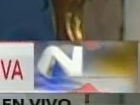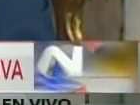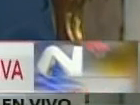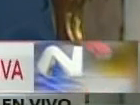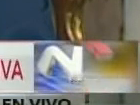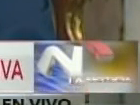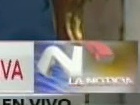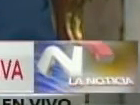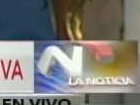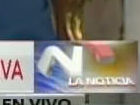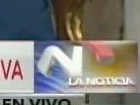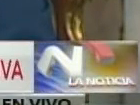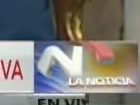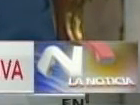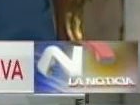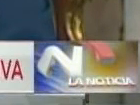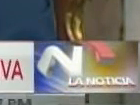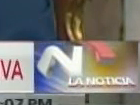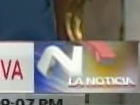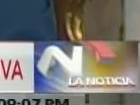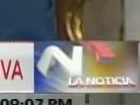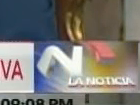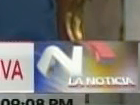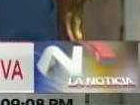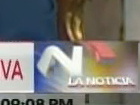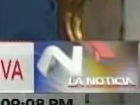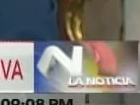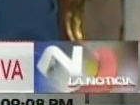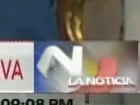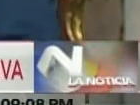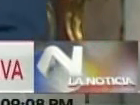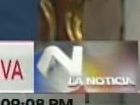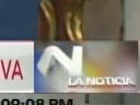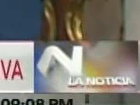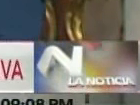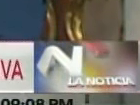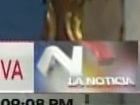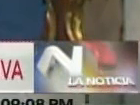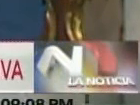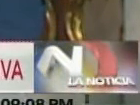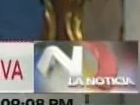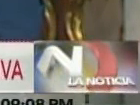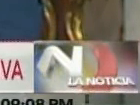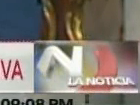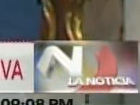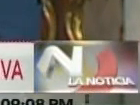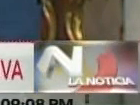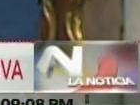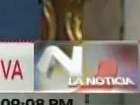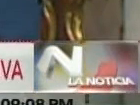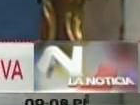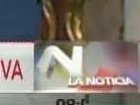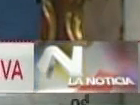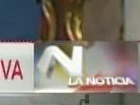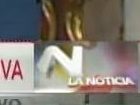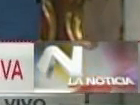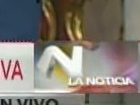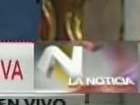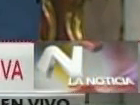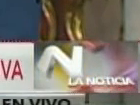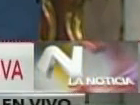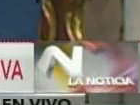y el desarrollo de la agricultura urbana. Porque en Venezuela somos el 80%, Menéndez, urbano, ¿verdad?